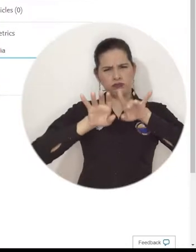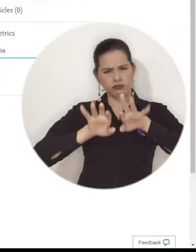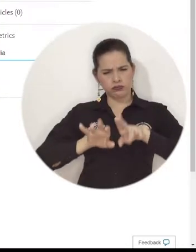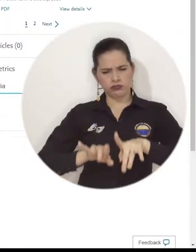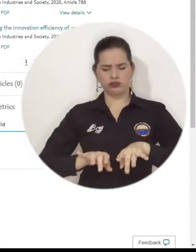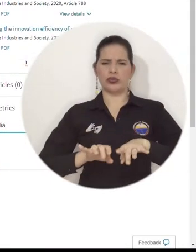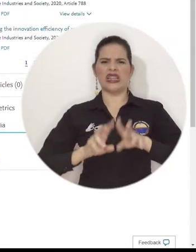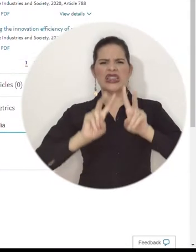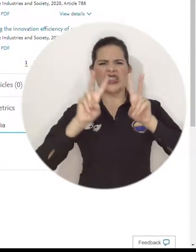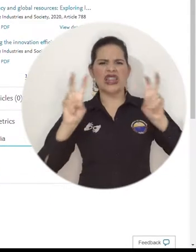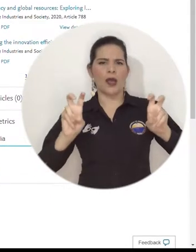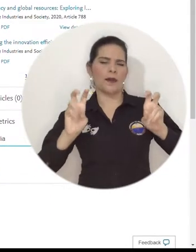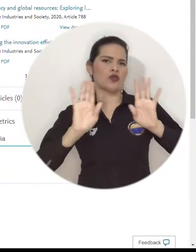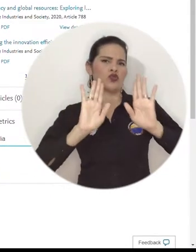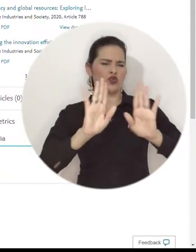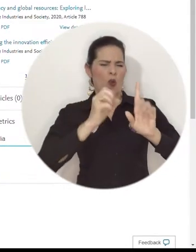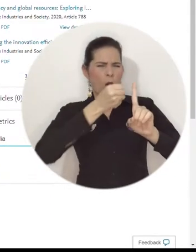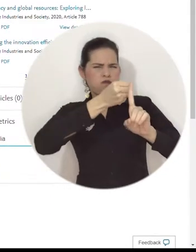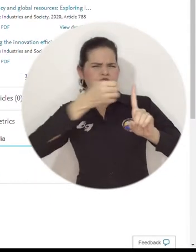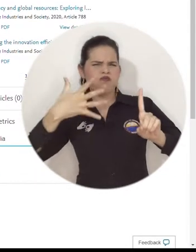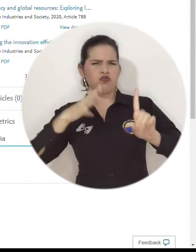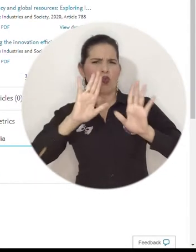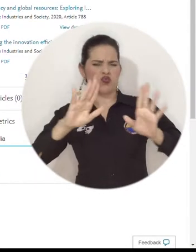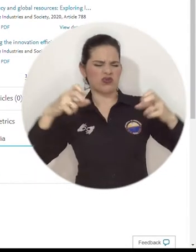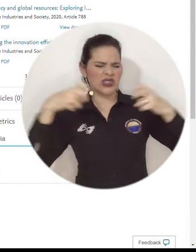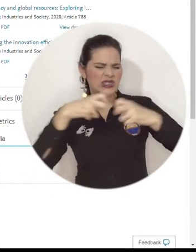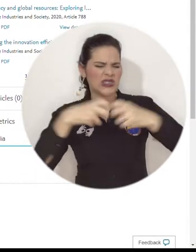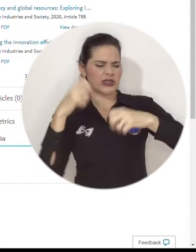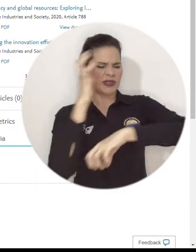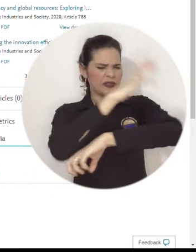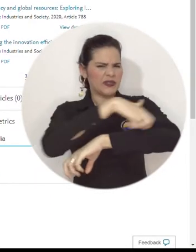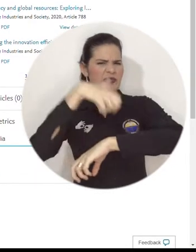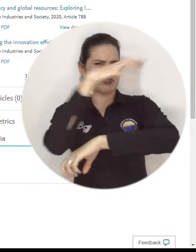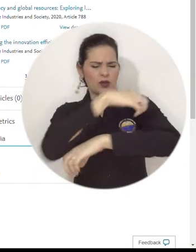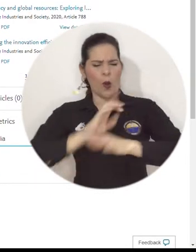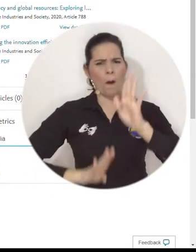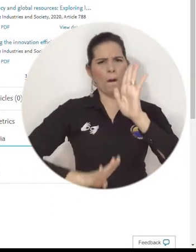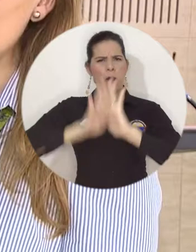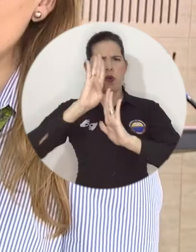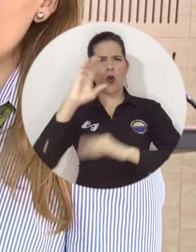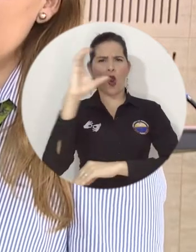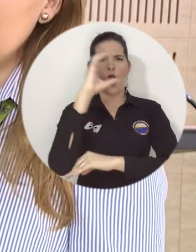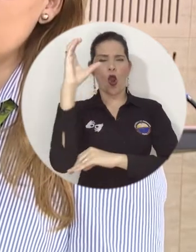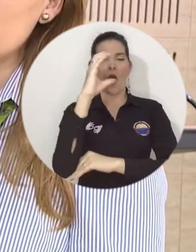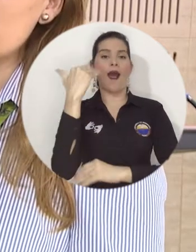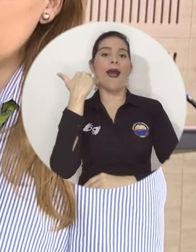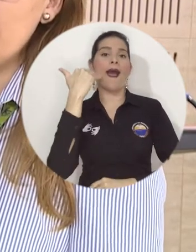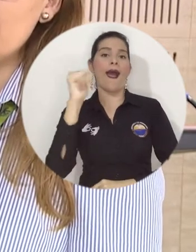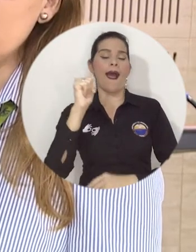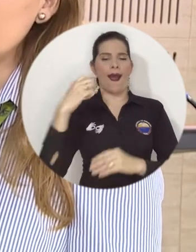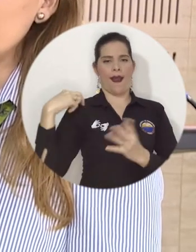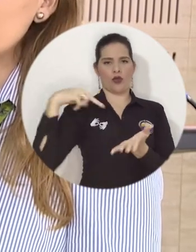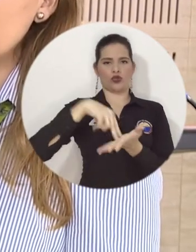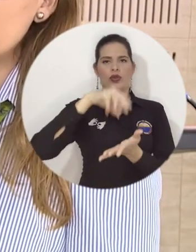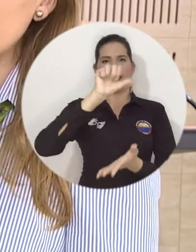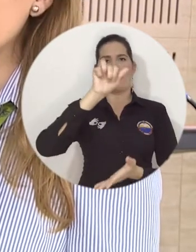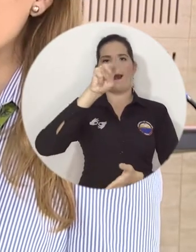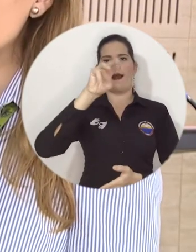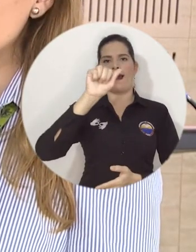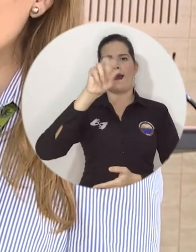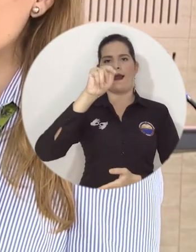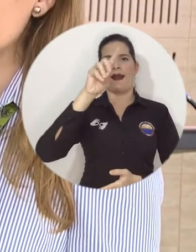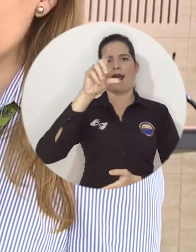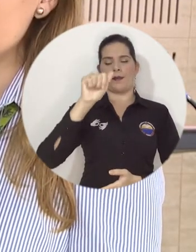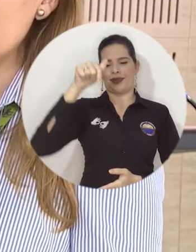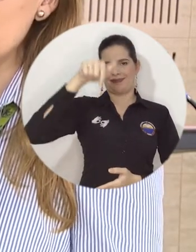El artículo científico Los efectos del boom minero energético en el desarrollo inclusivo en Colombia, de la doctora Amanda Vargas Prieto,